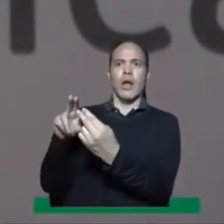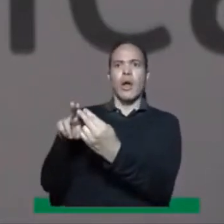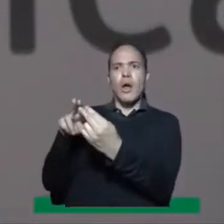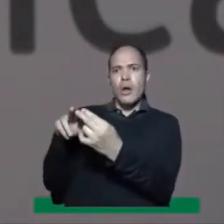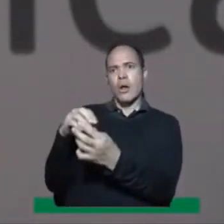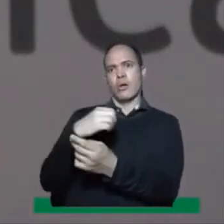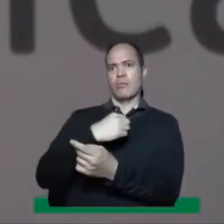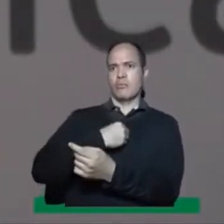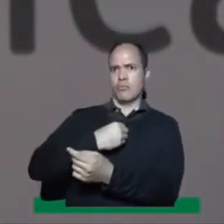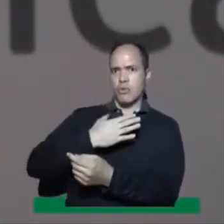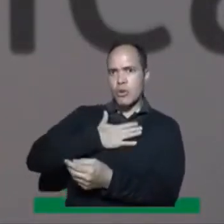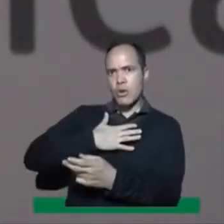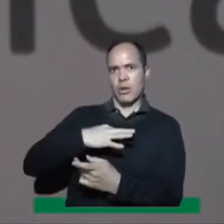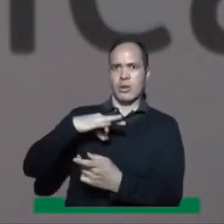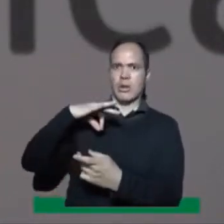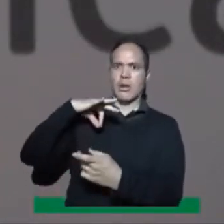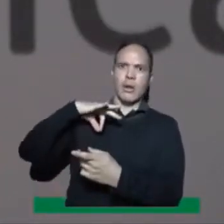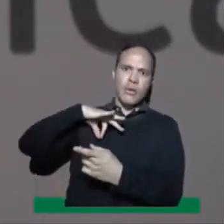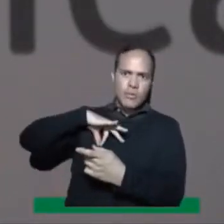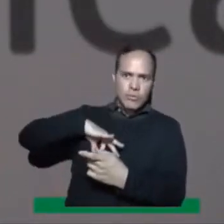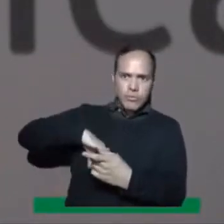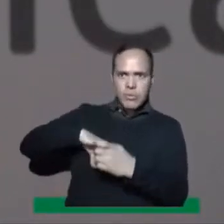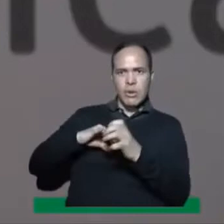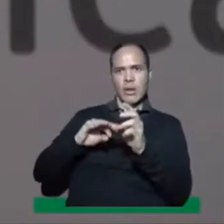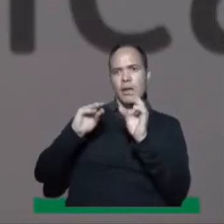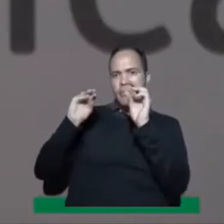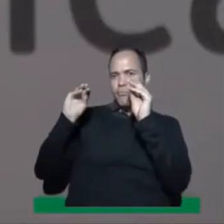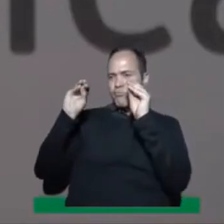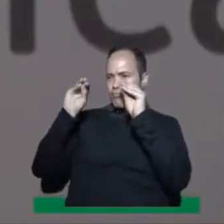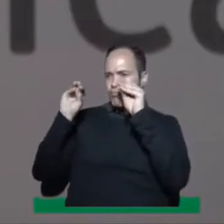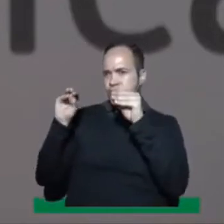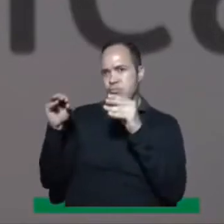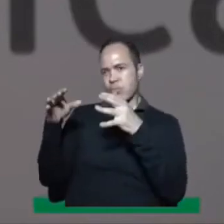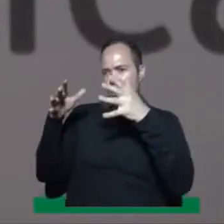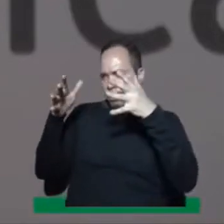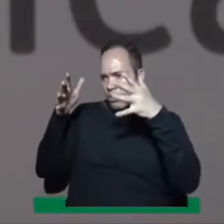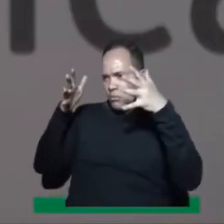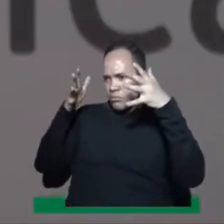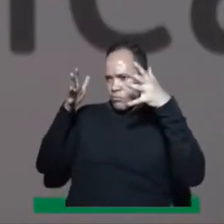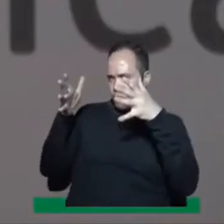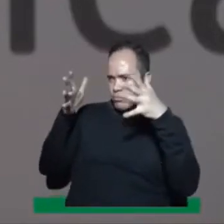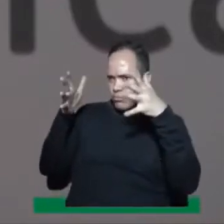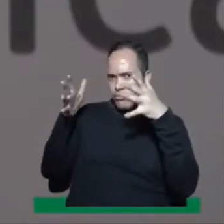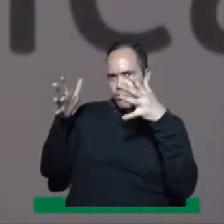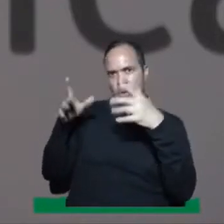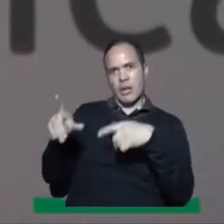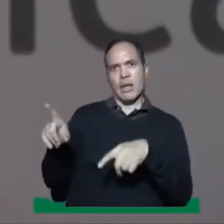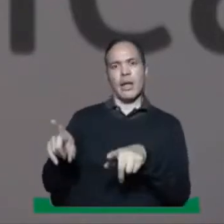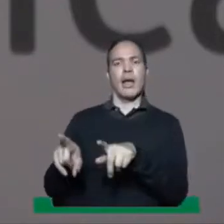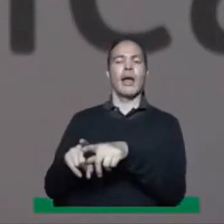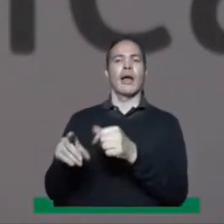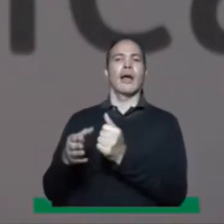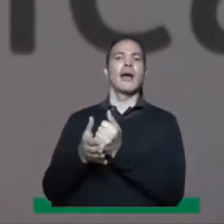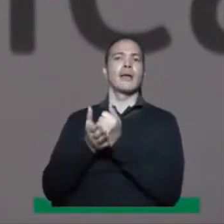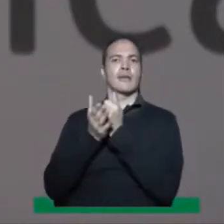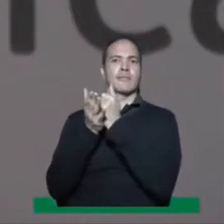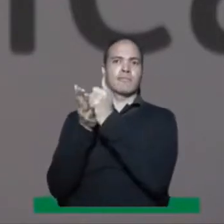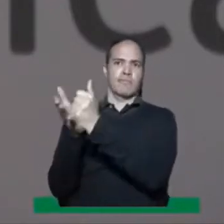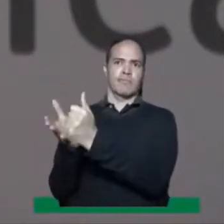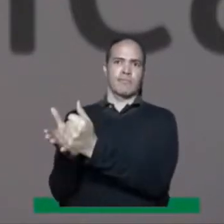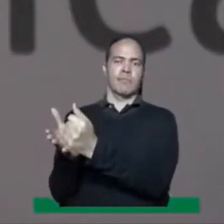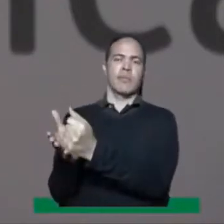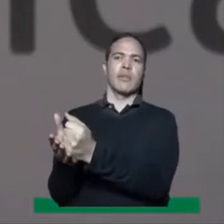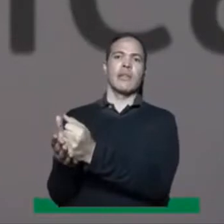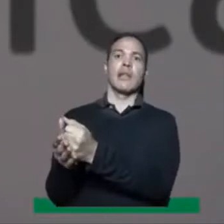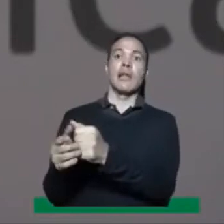capacitaciones comparte los procesos y avanzar hacia una verdadera gobernanza yo creo que el mayor riesgo